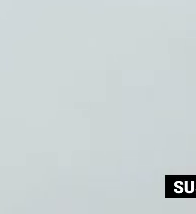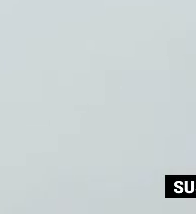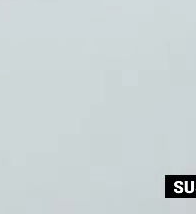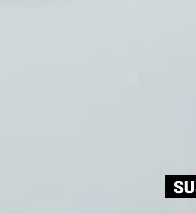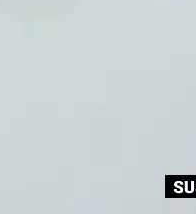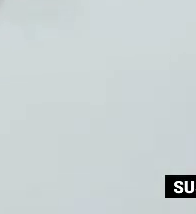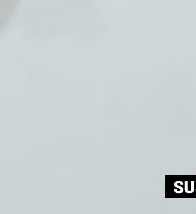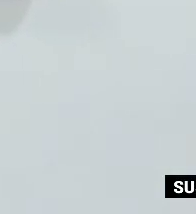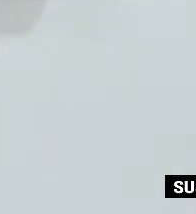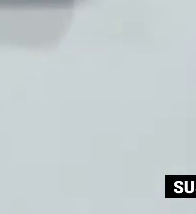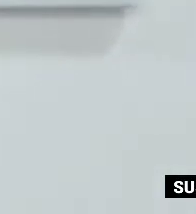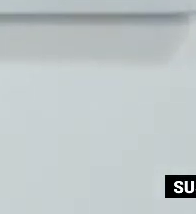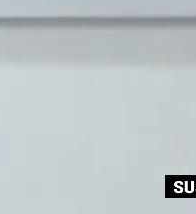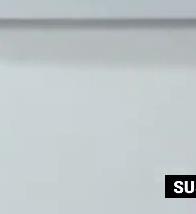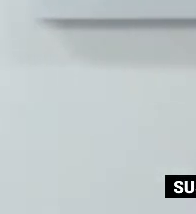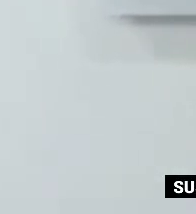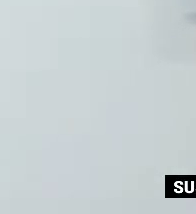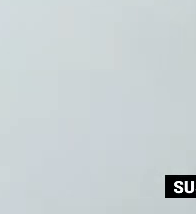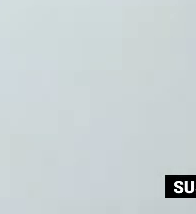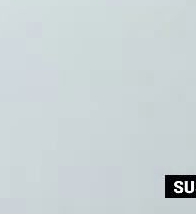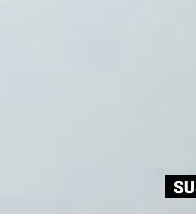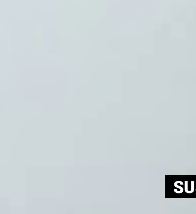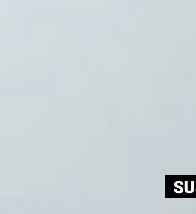lo saben. ¿De conocí?